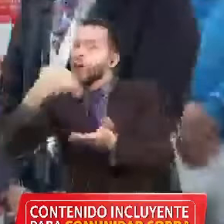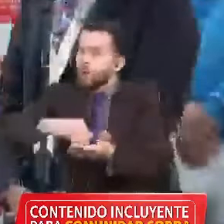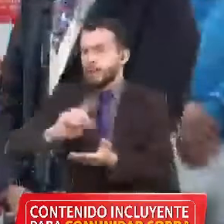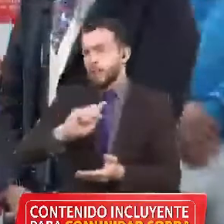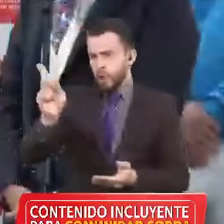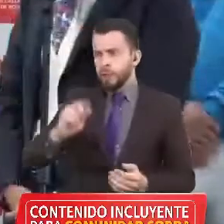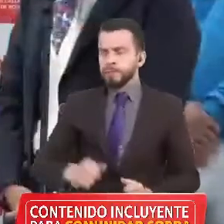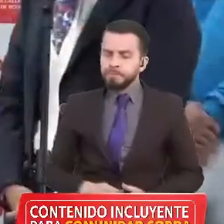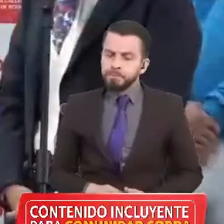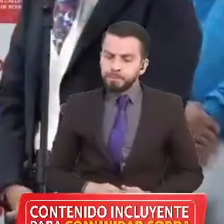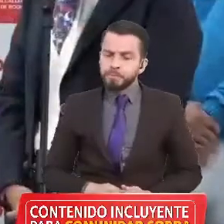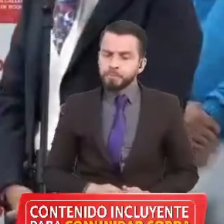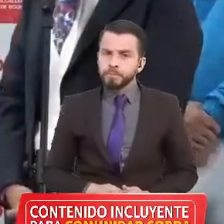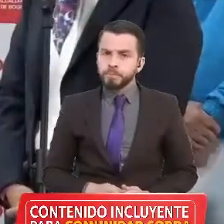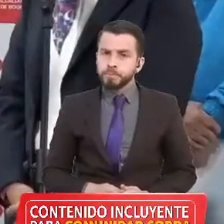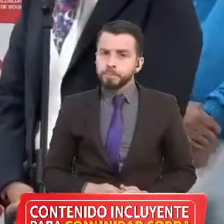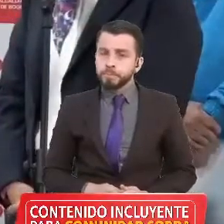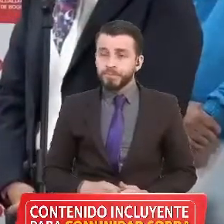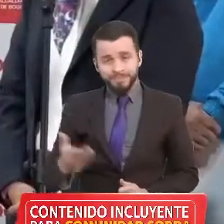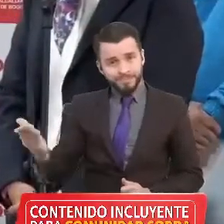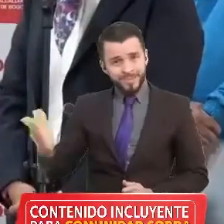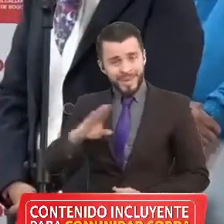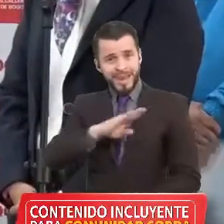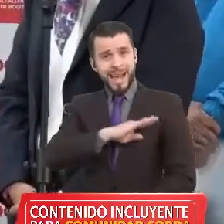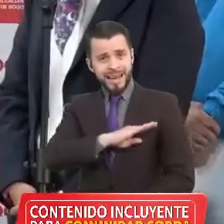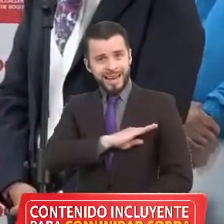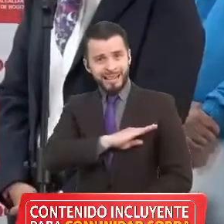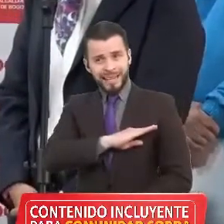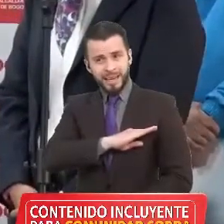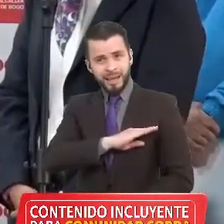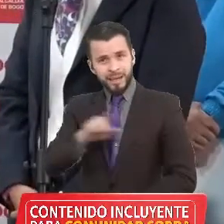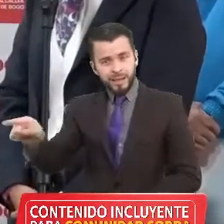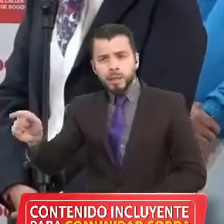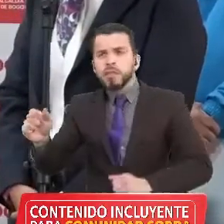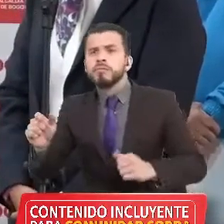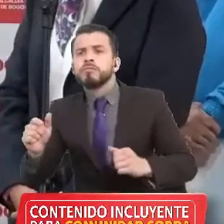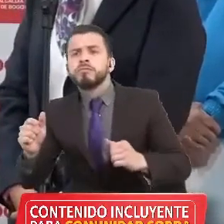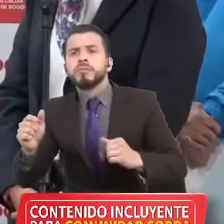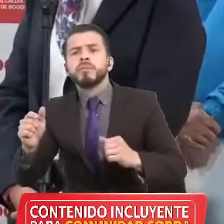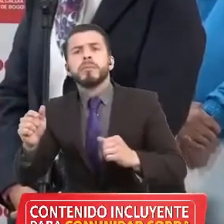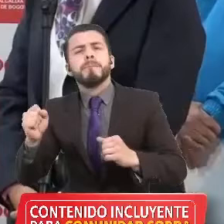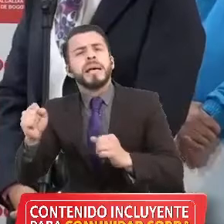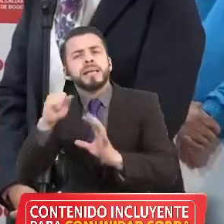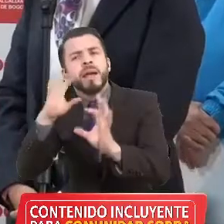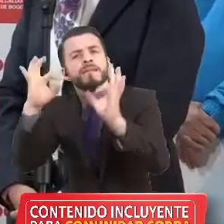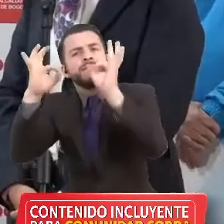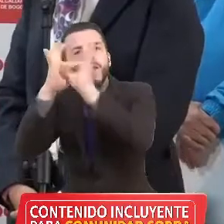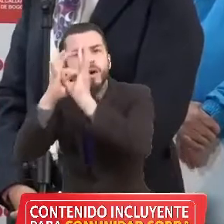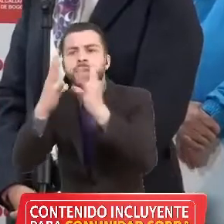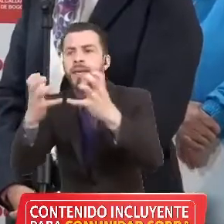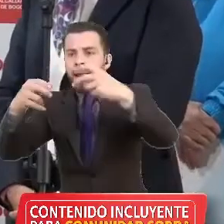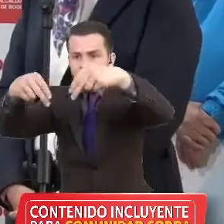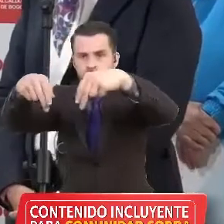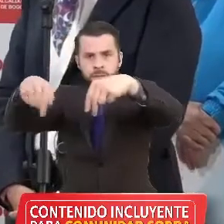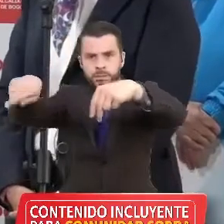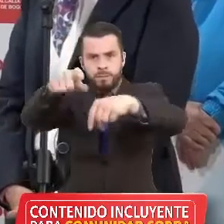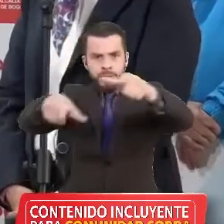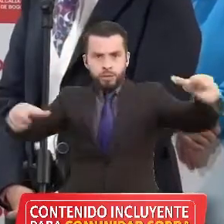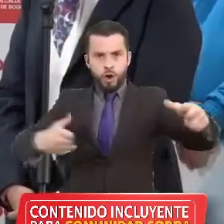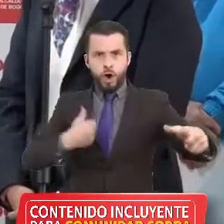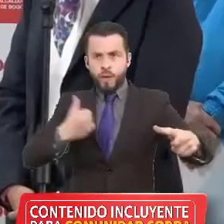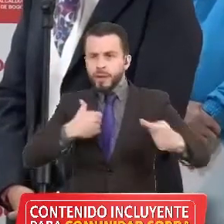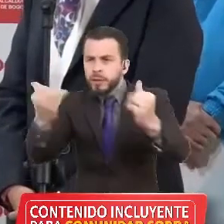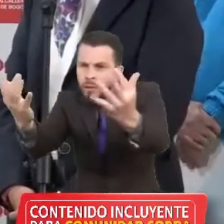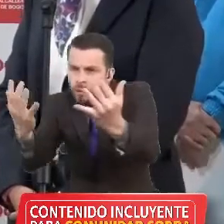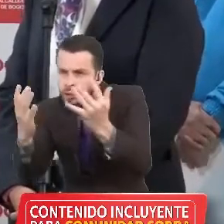pienso que el enfoque de esta alcaldía también de escuchar el clamor de los jóvenes de excusarse ante